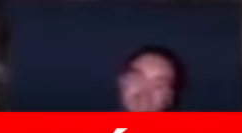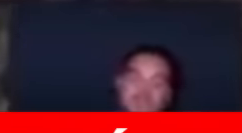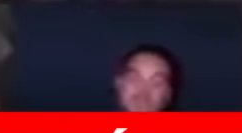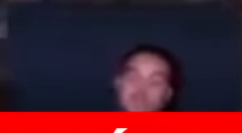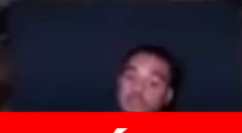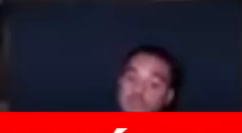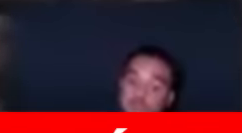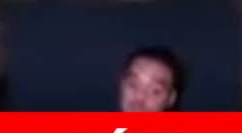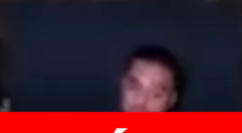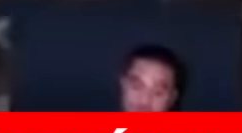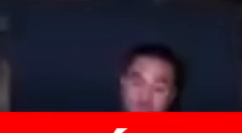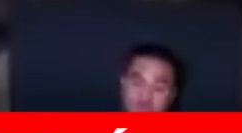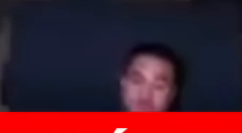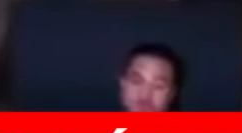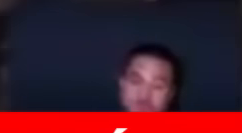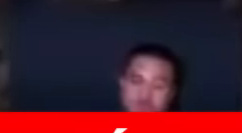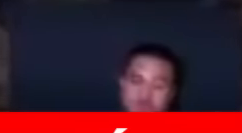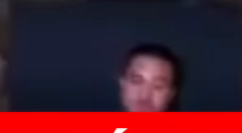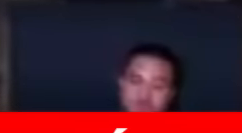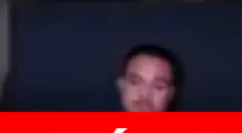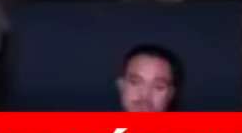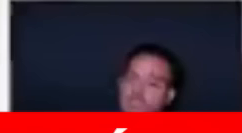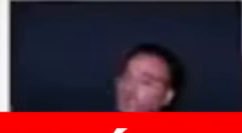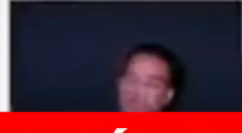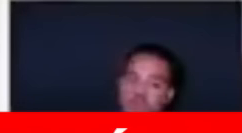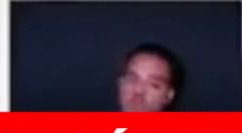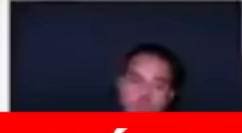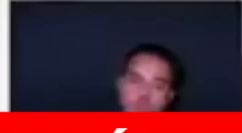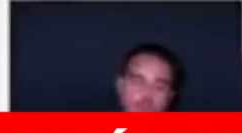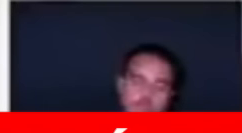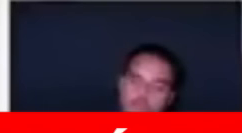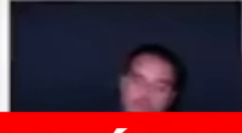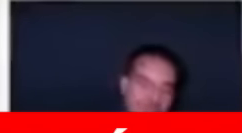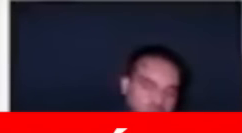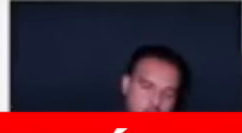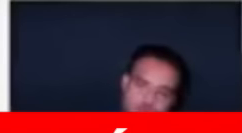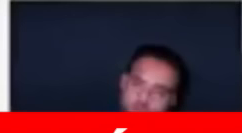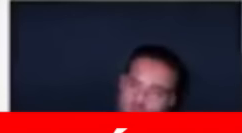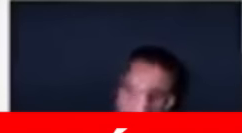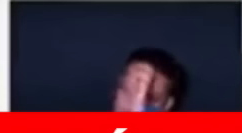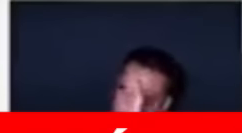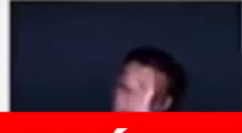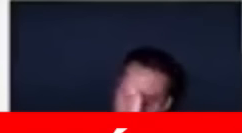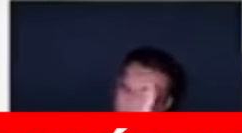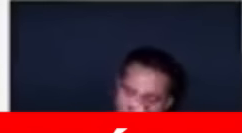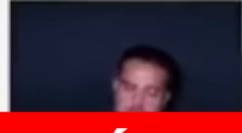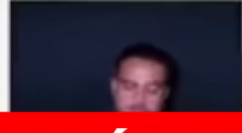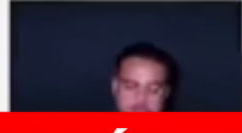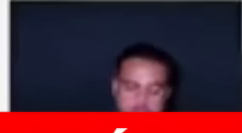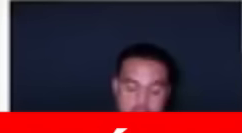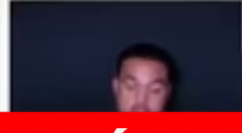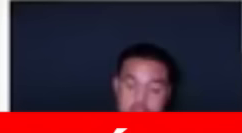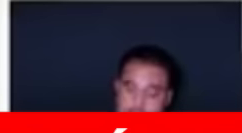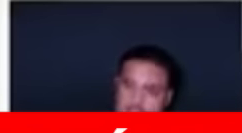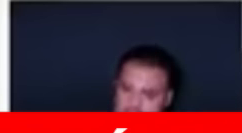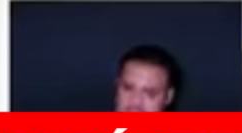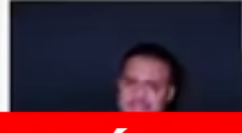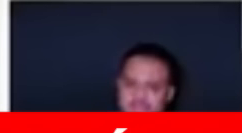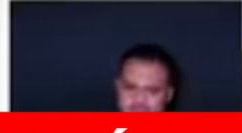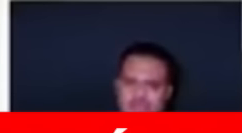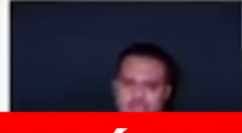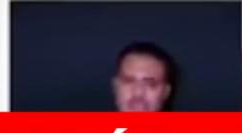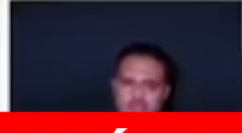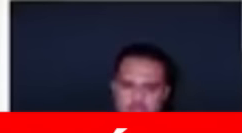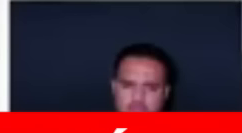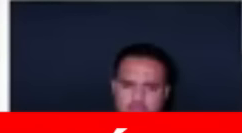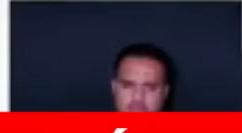Estoy aquí porque lo he sufrido en carne propia. Sé lo que es eso, sé lo